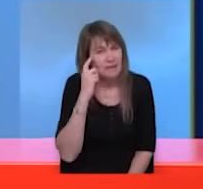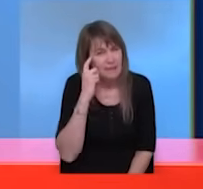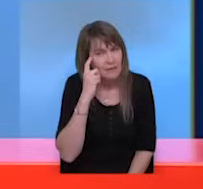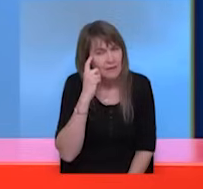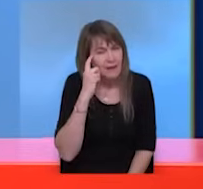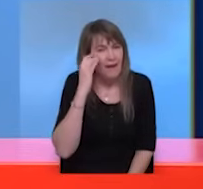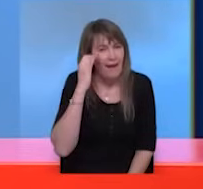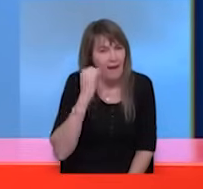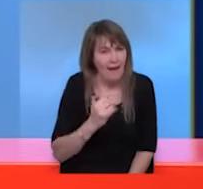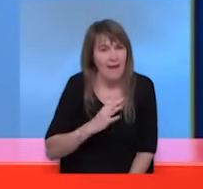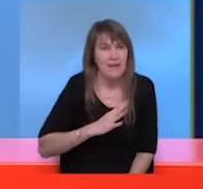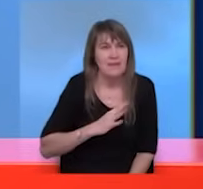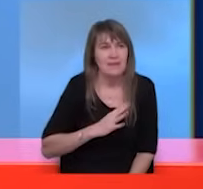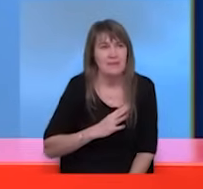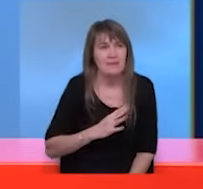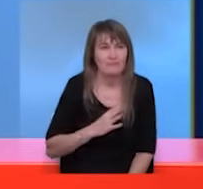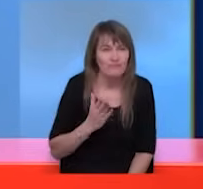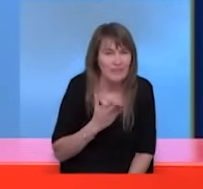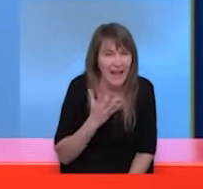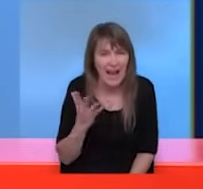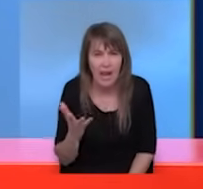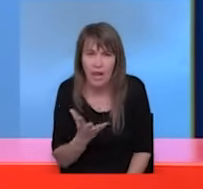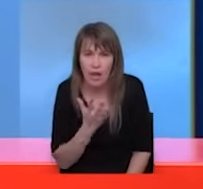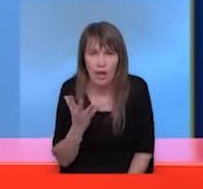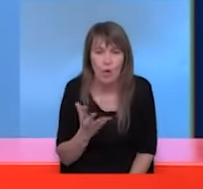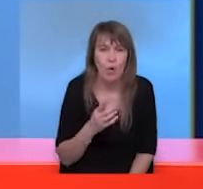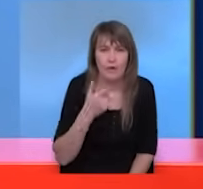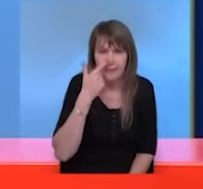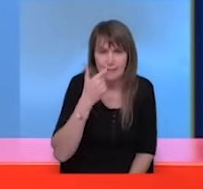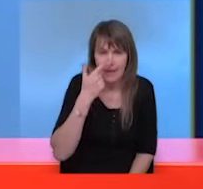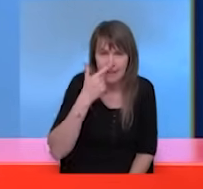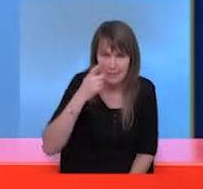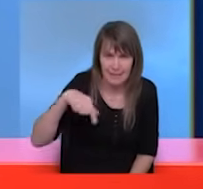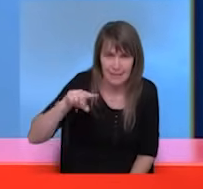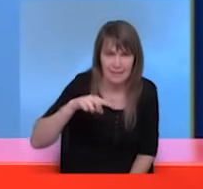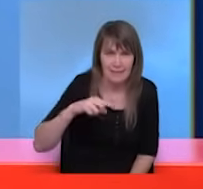unos un un enquistamiento de intereses este